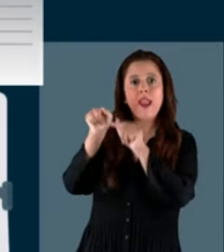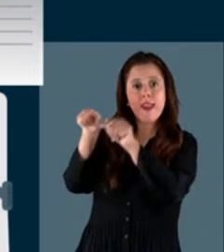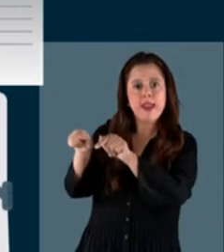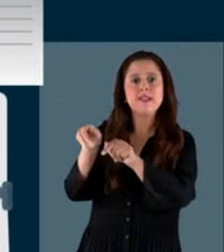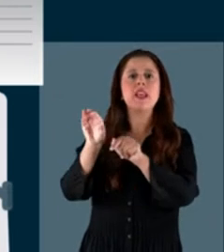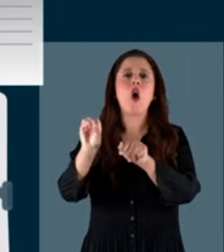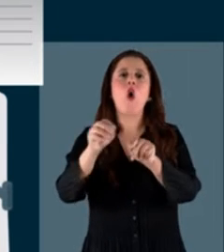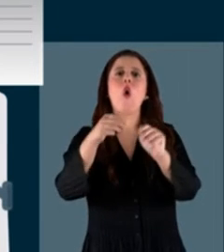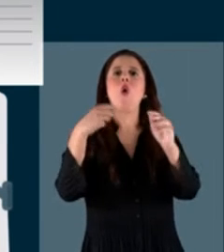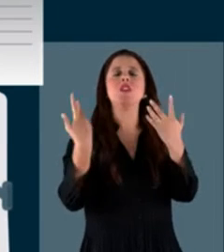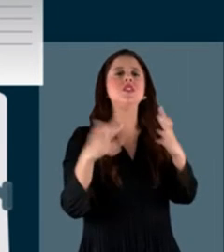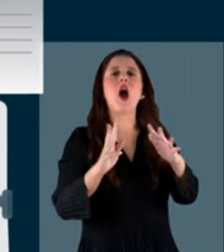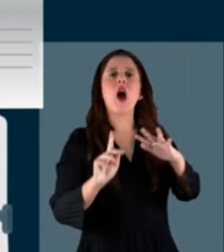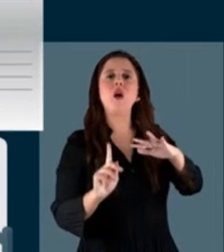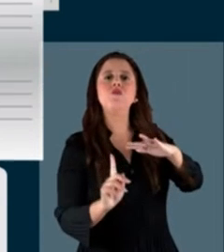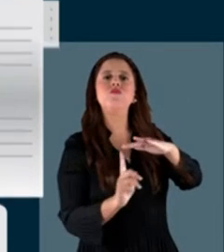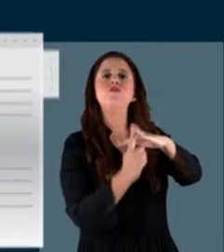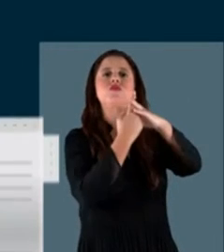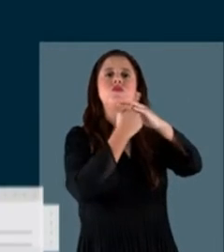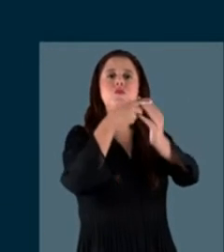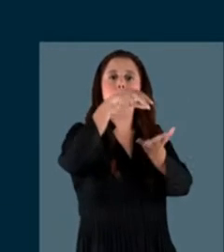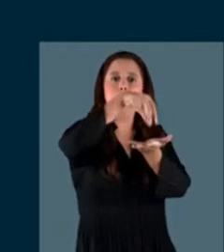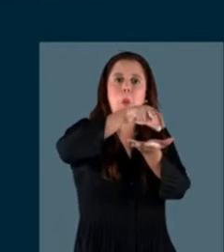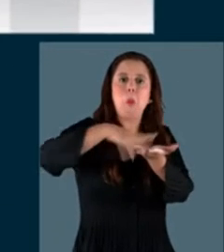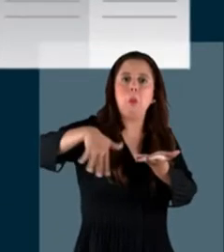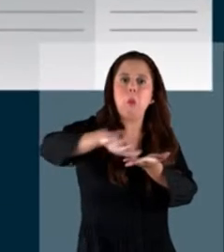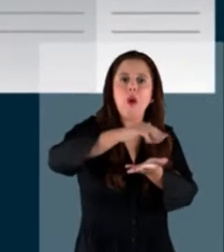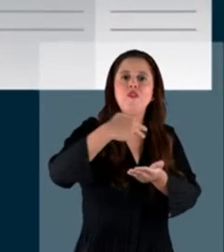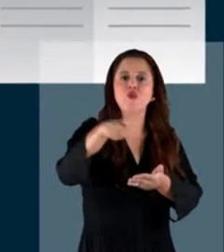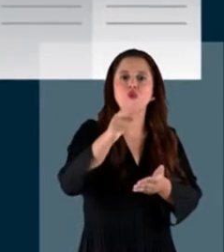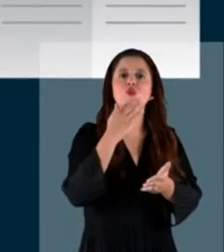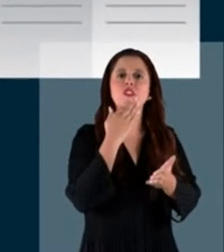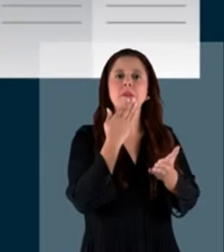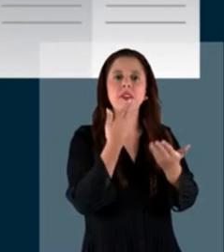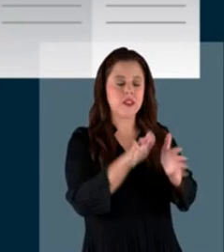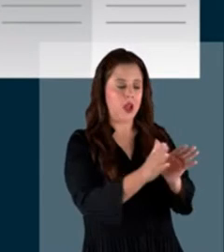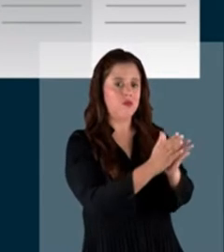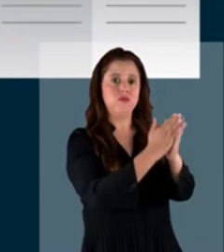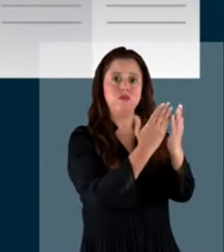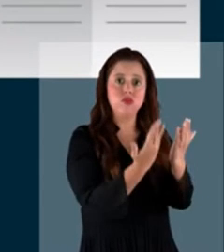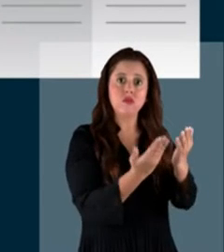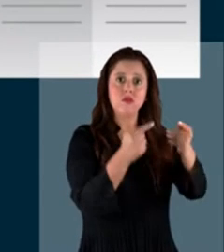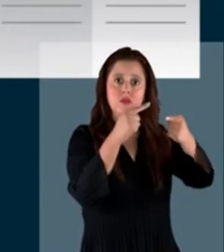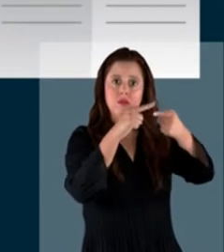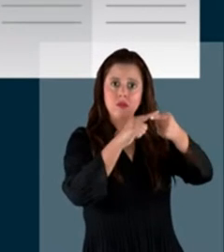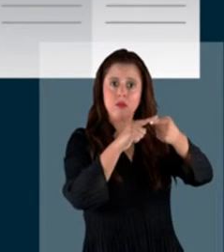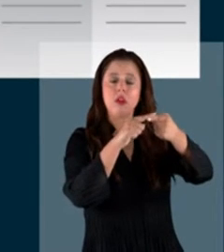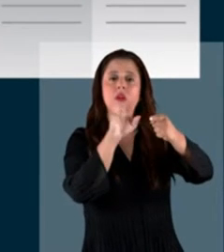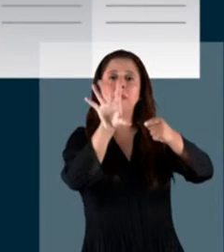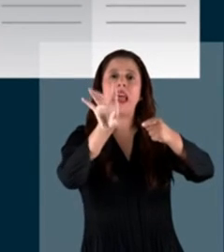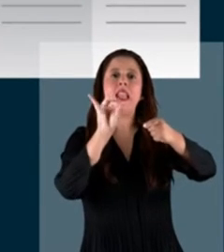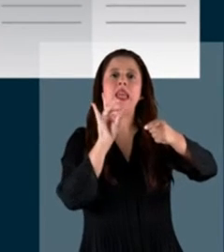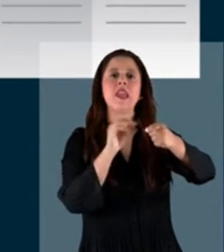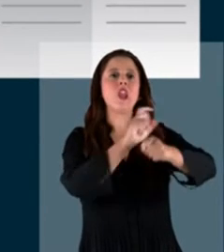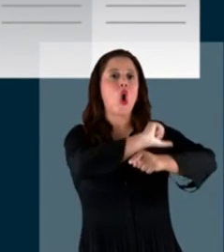que un alcalde que postula a la reelección tiene una ligera ventaja, pues su gestión municipal se convierte, ya sea en forma voluntaria o